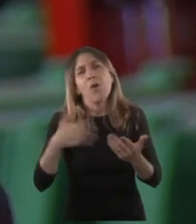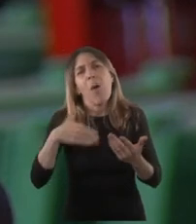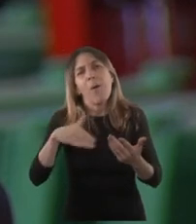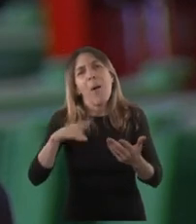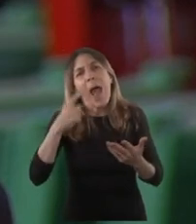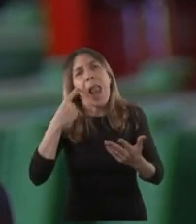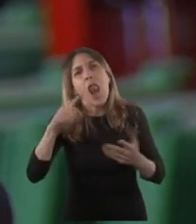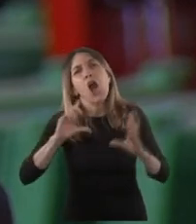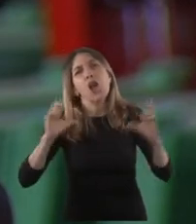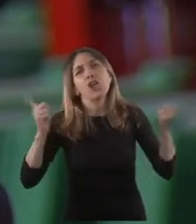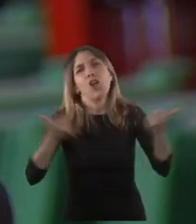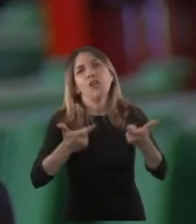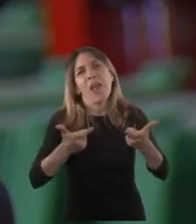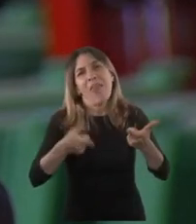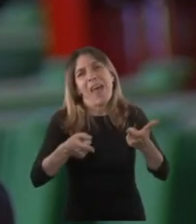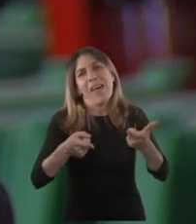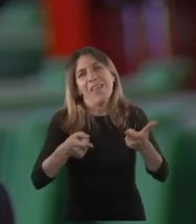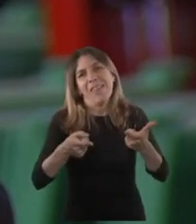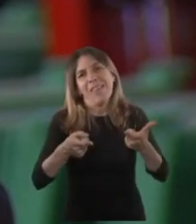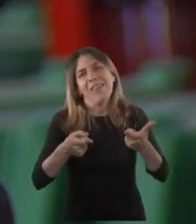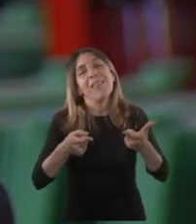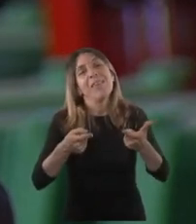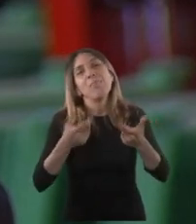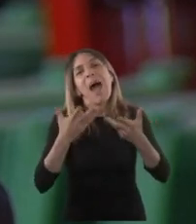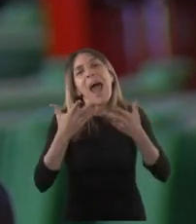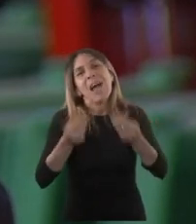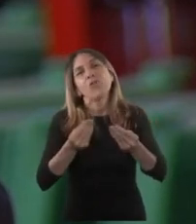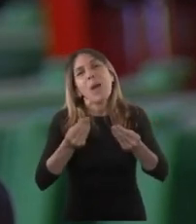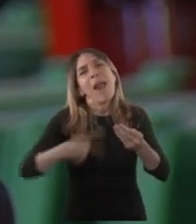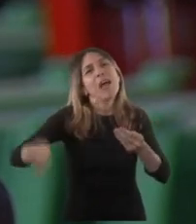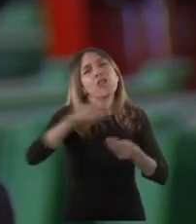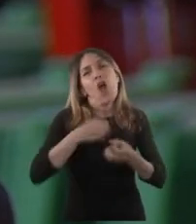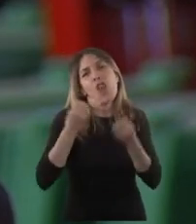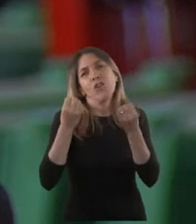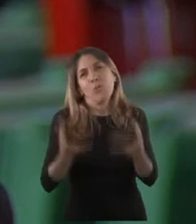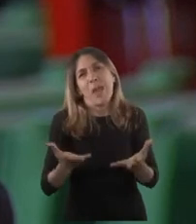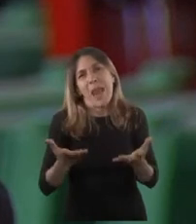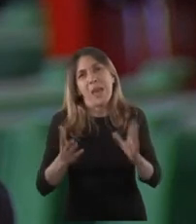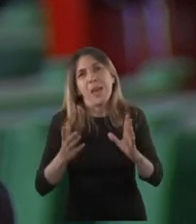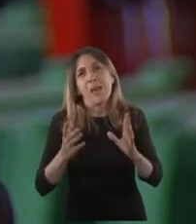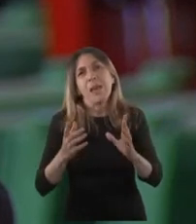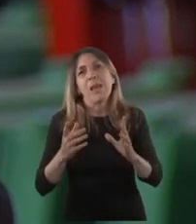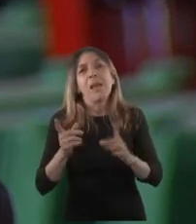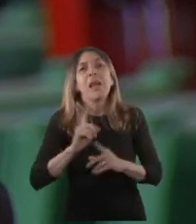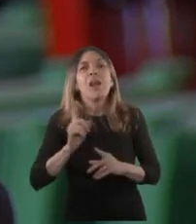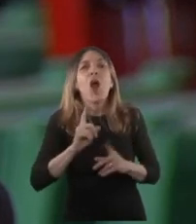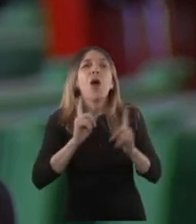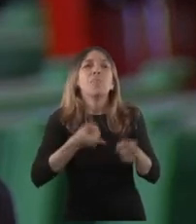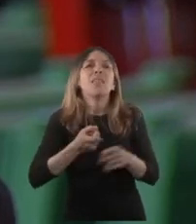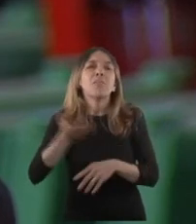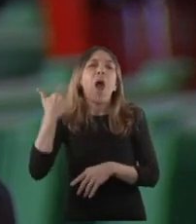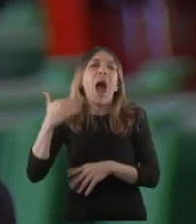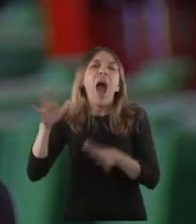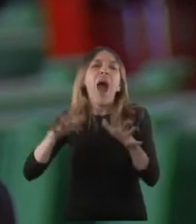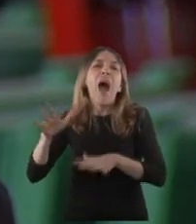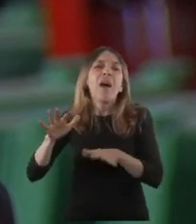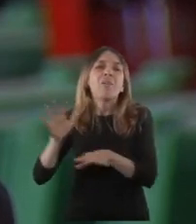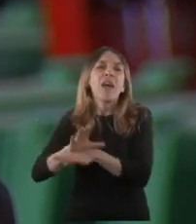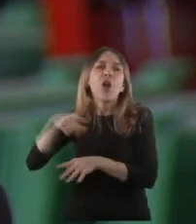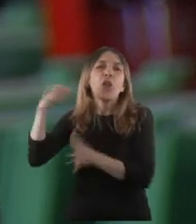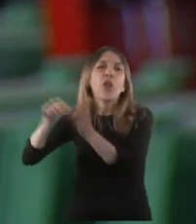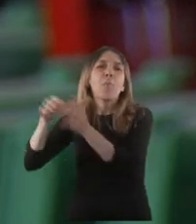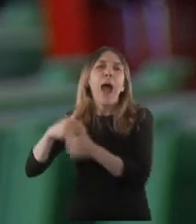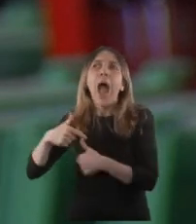a esa sociedad que es para bien de todos los argentinos. No de las recetas que nos vienen a veces de otros